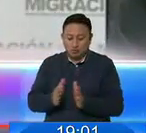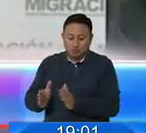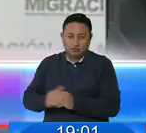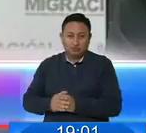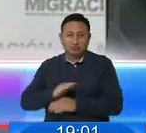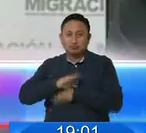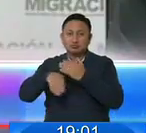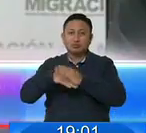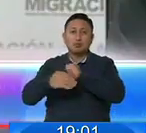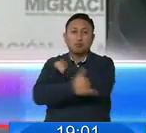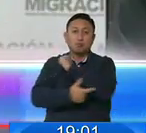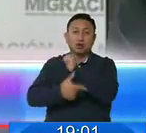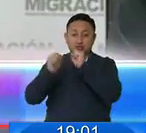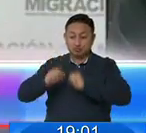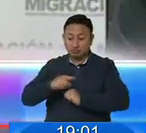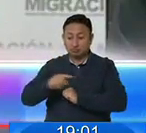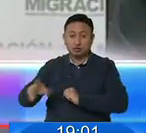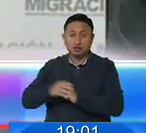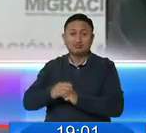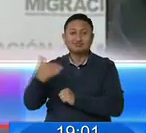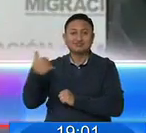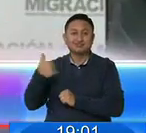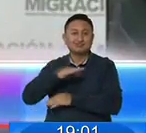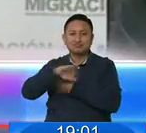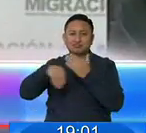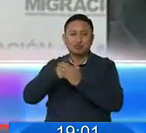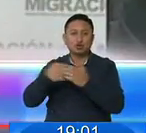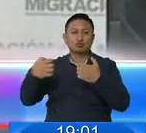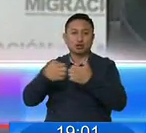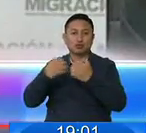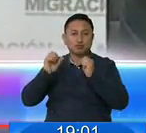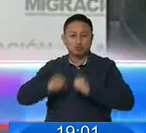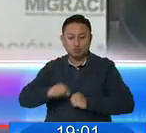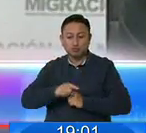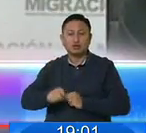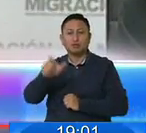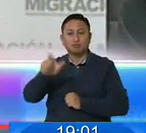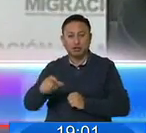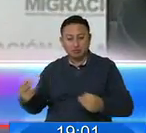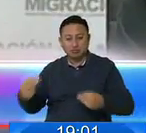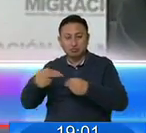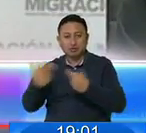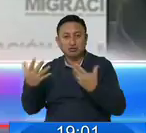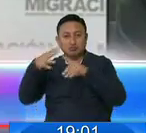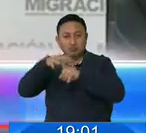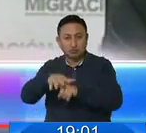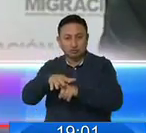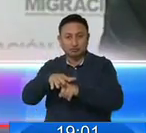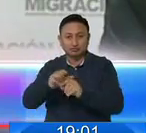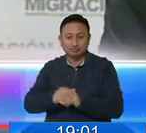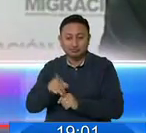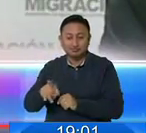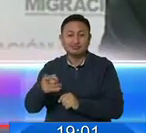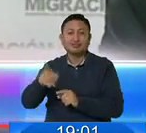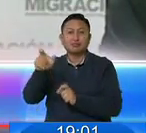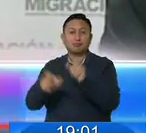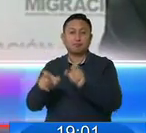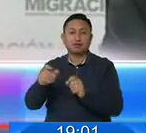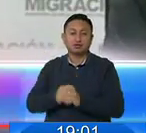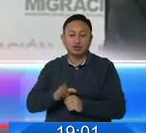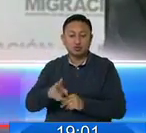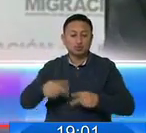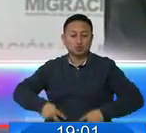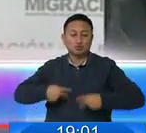todos los países receptores puedan contar con las herramientas para poder involucrar, para poder incorporar esta población a la